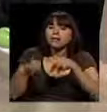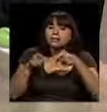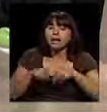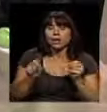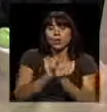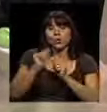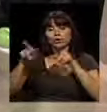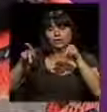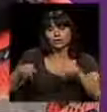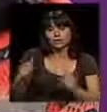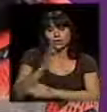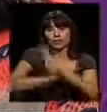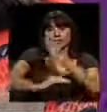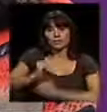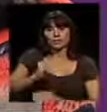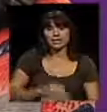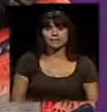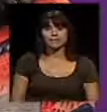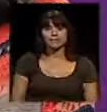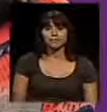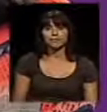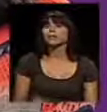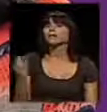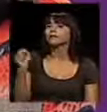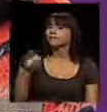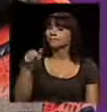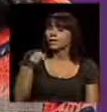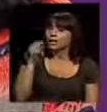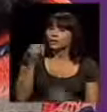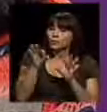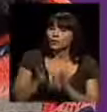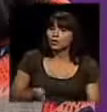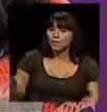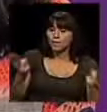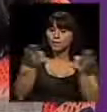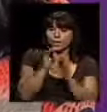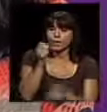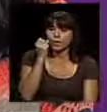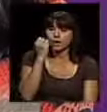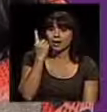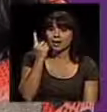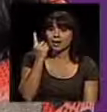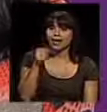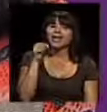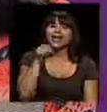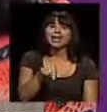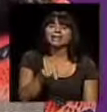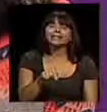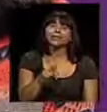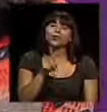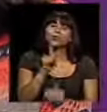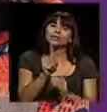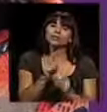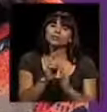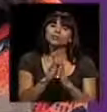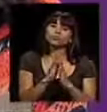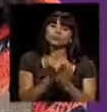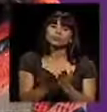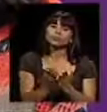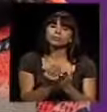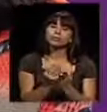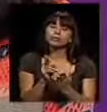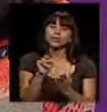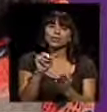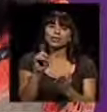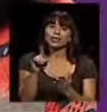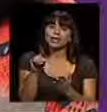con discapacidad? Claro. Aquí es muy importante comprender que esta es una unidad didáctica de un programa. O